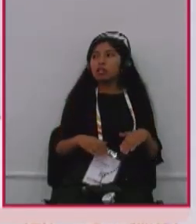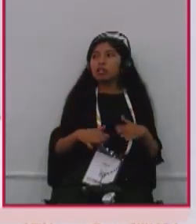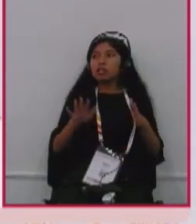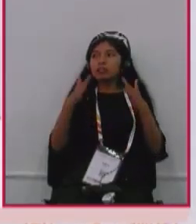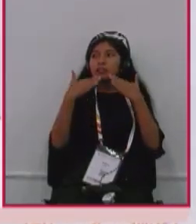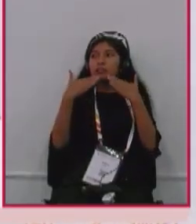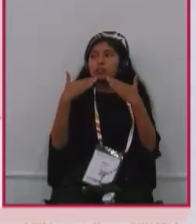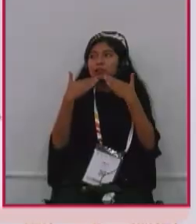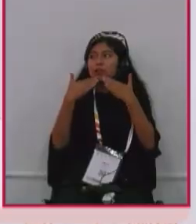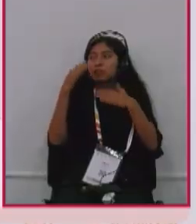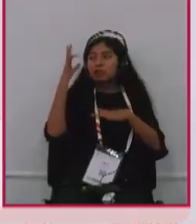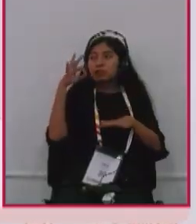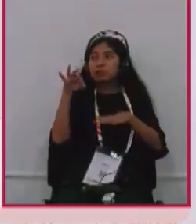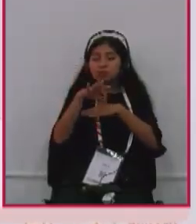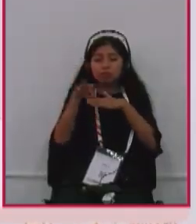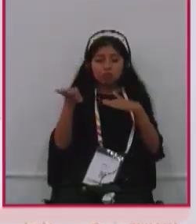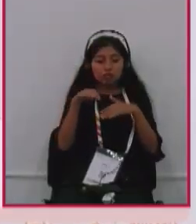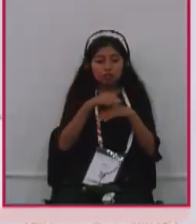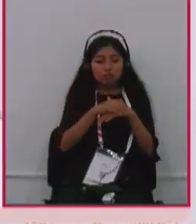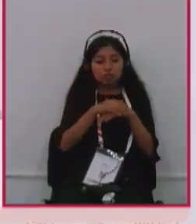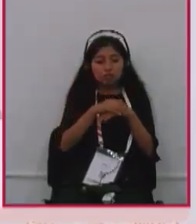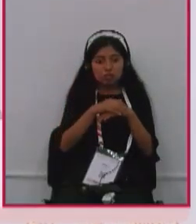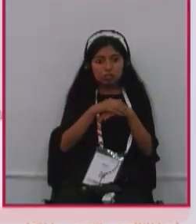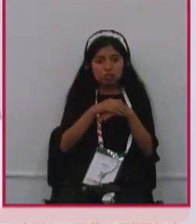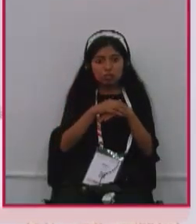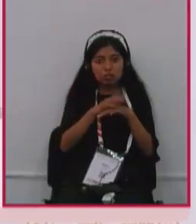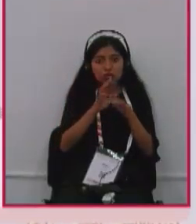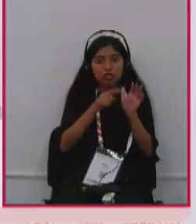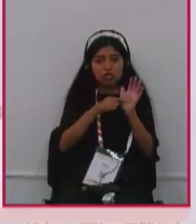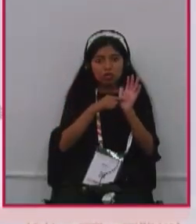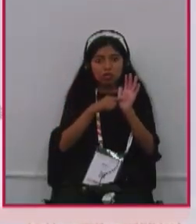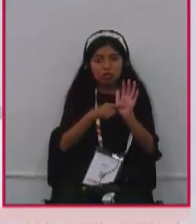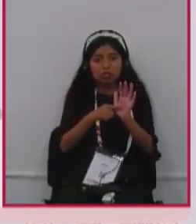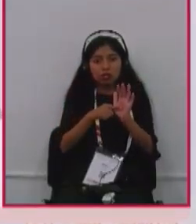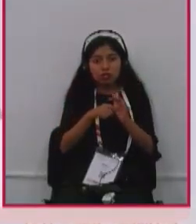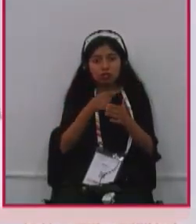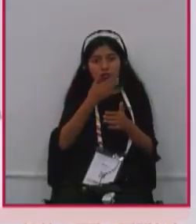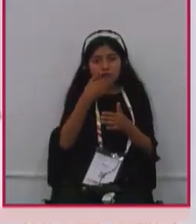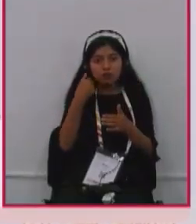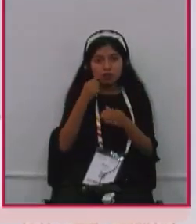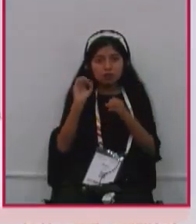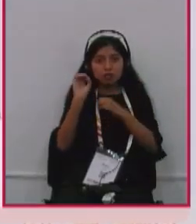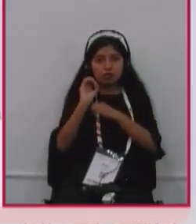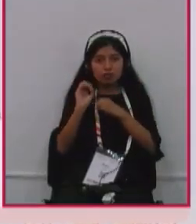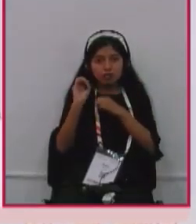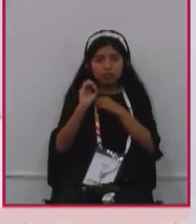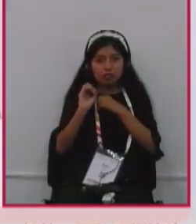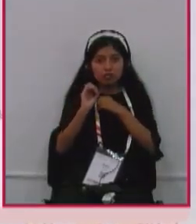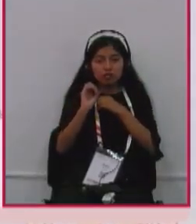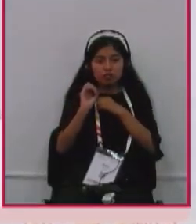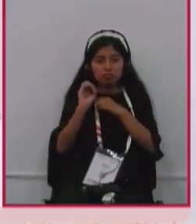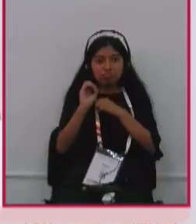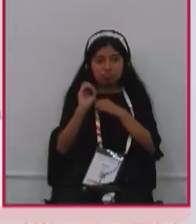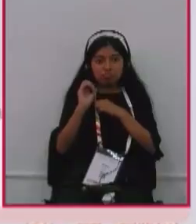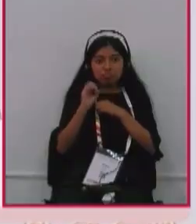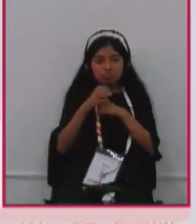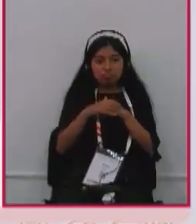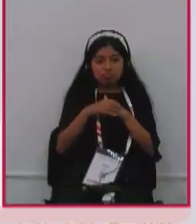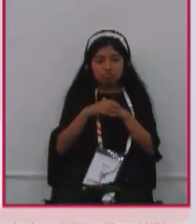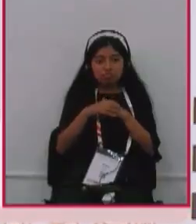Agradecemos al ingeniero Fabio Loyola, quien presentó el proyecto Mejora de Recuperación de Oro con Injection Leaching en Newmont,